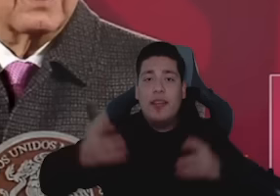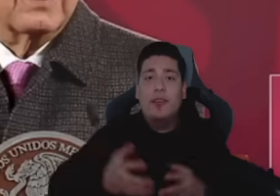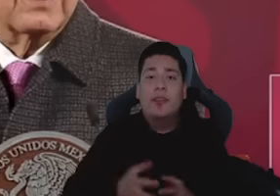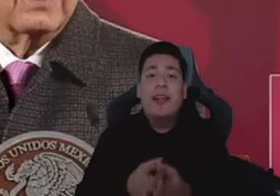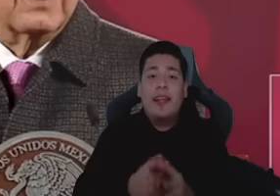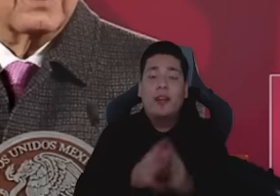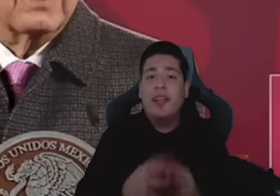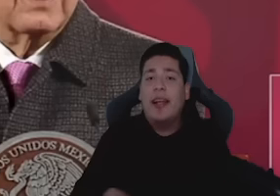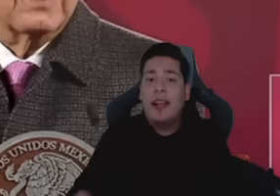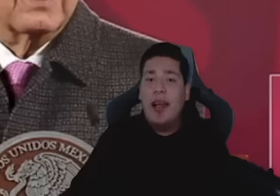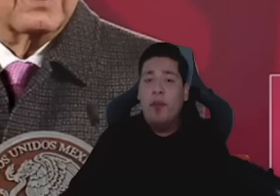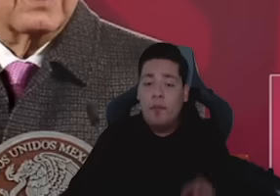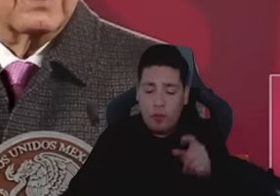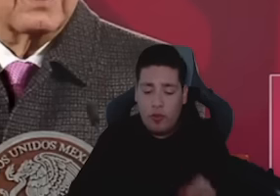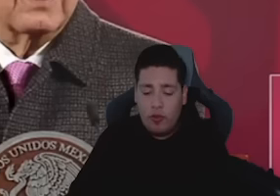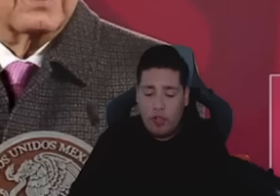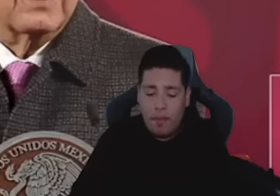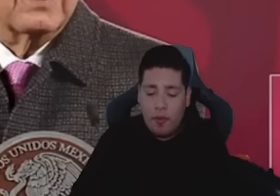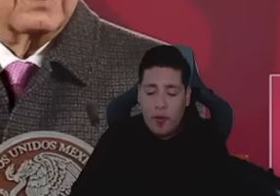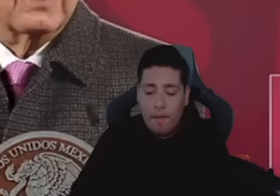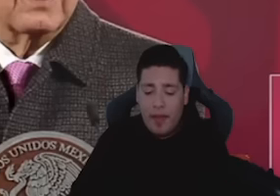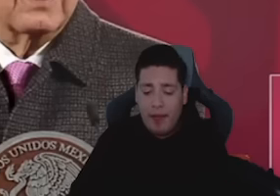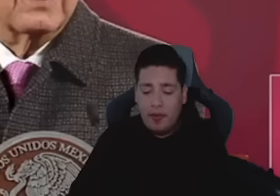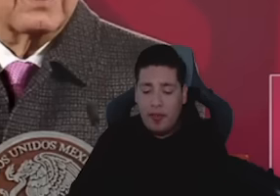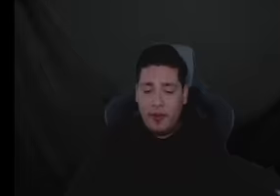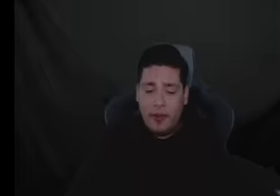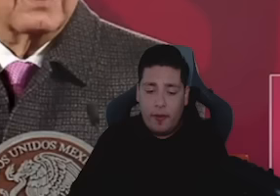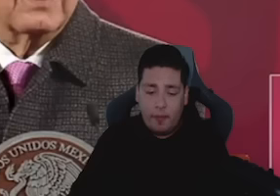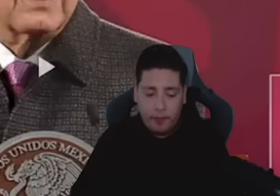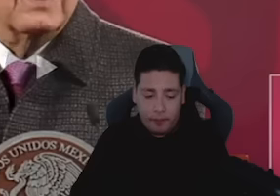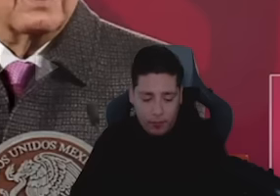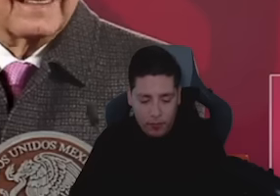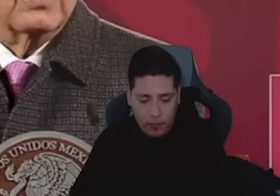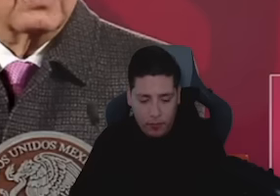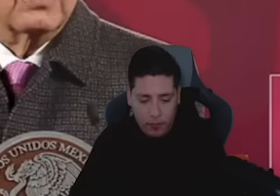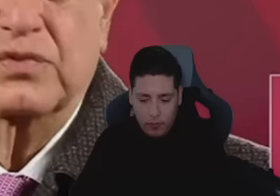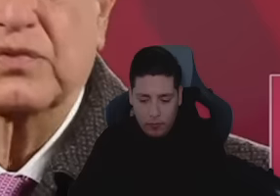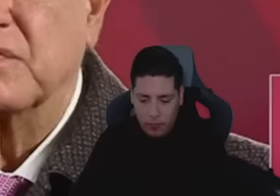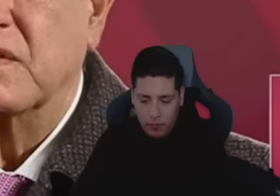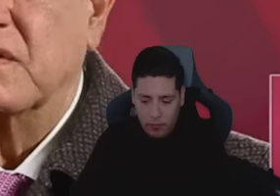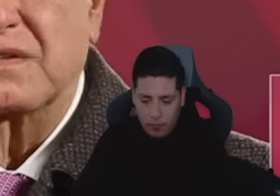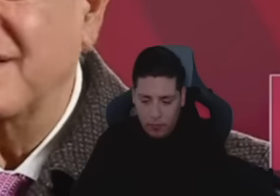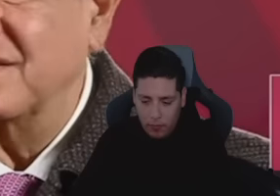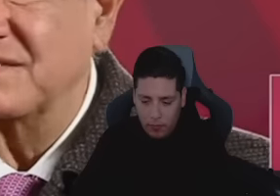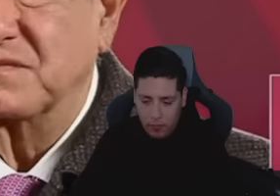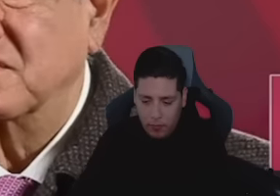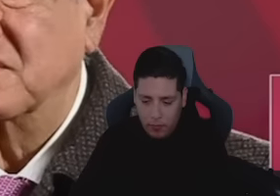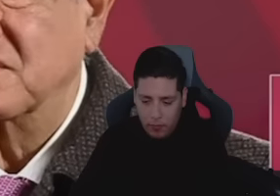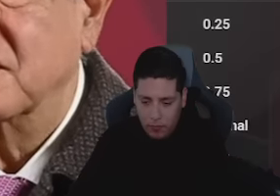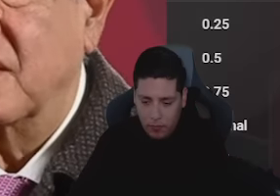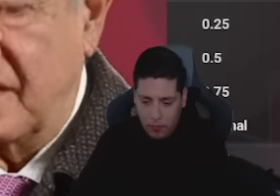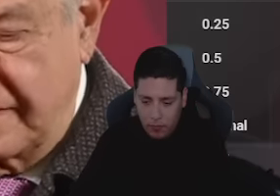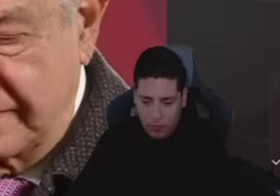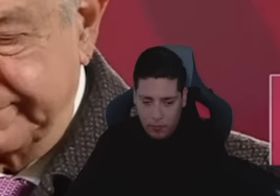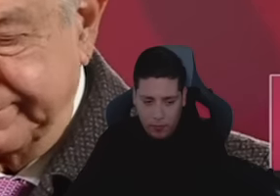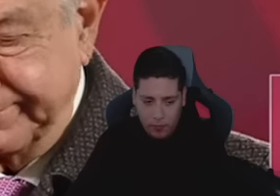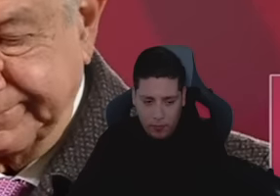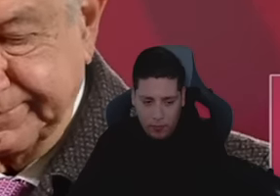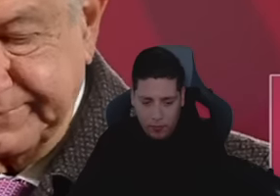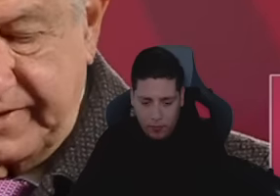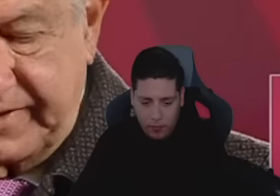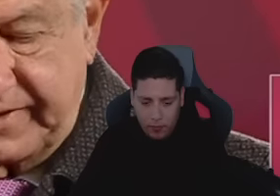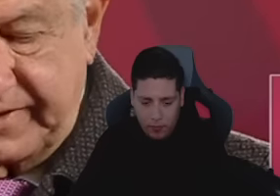estos mezquinos que nos engañaron por mucho tiempo veamos el vídeo sin enfadarnos